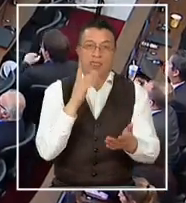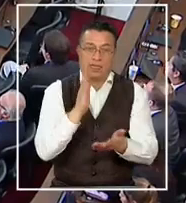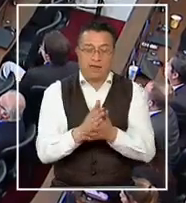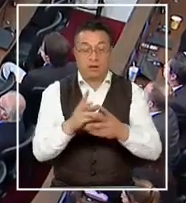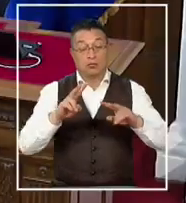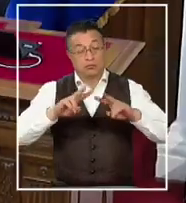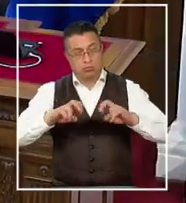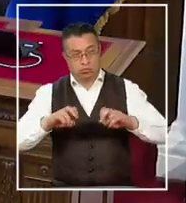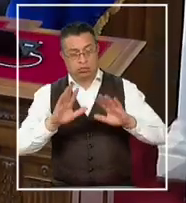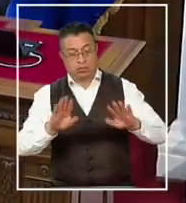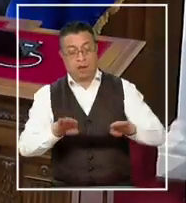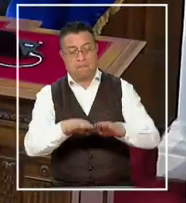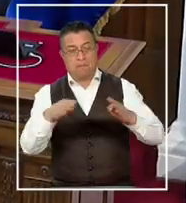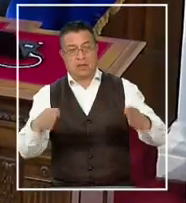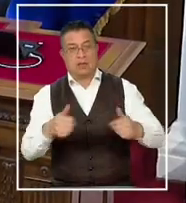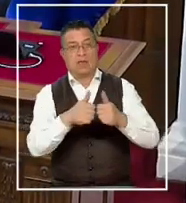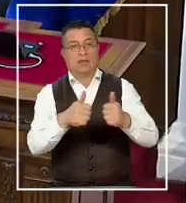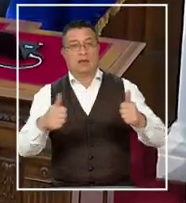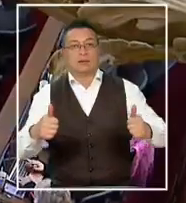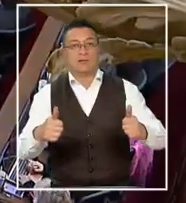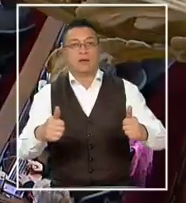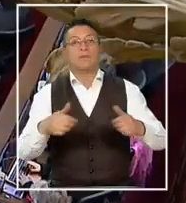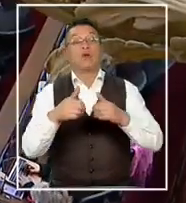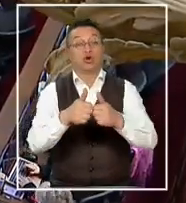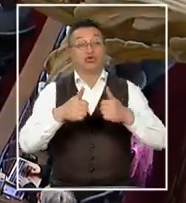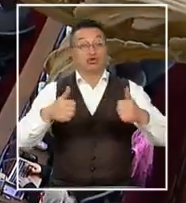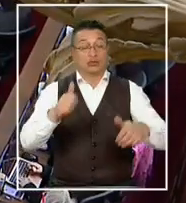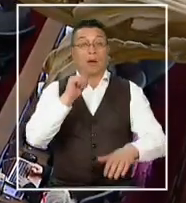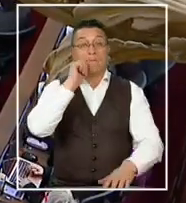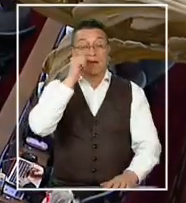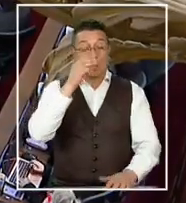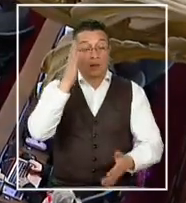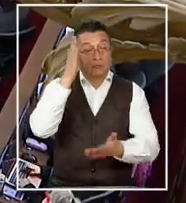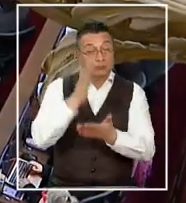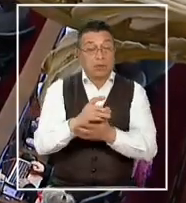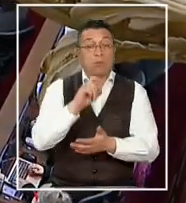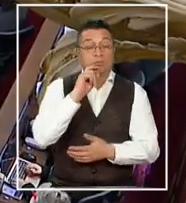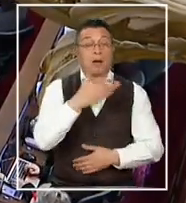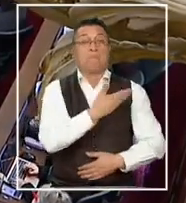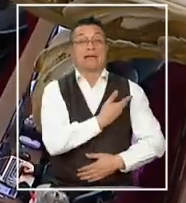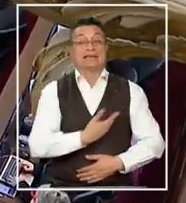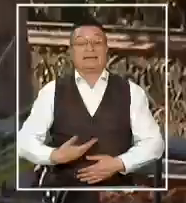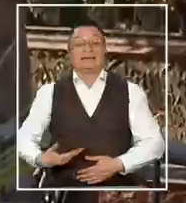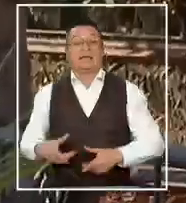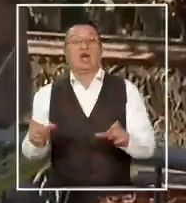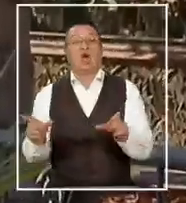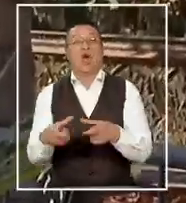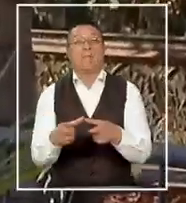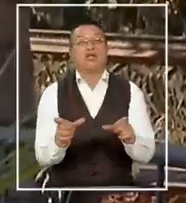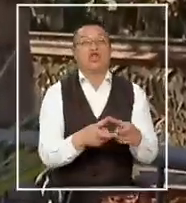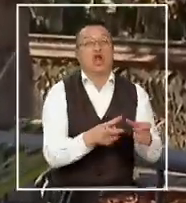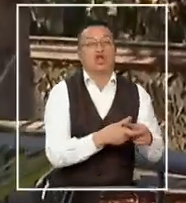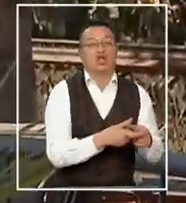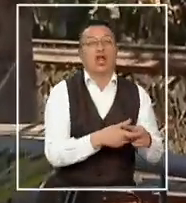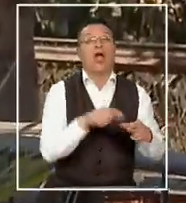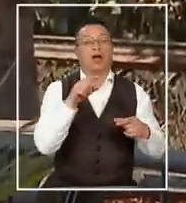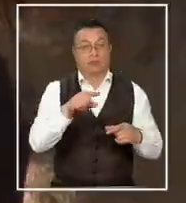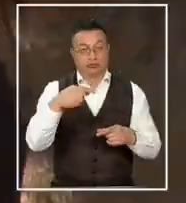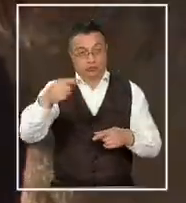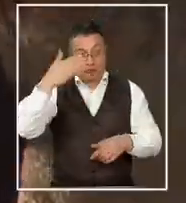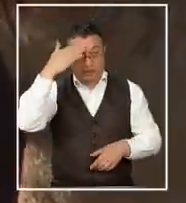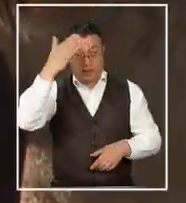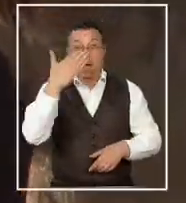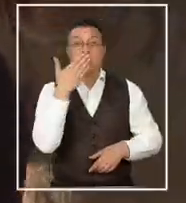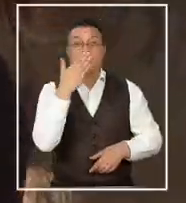será analizada por la mesa directiva. Consejo que mañana definirá las presidencias de las comisiones y que en los próximos días debería recibir a